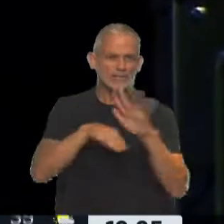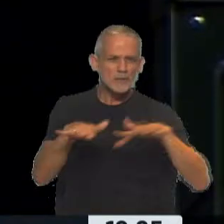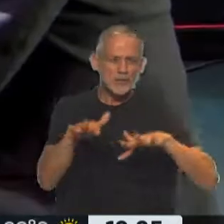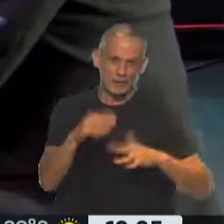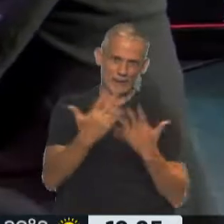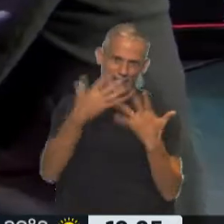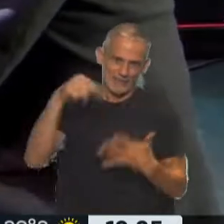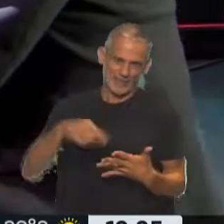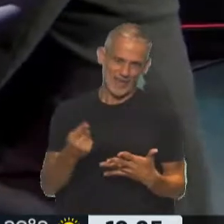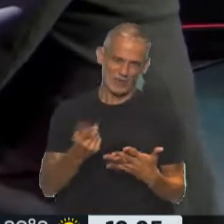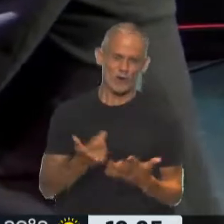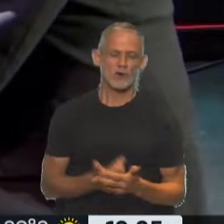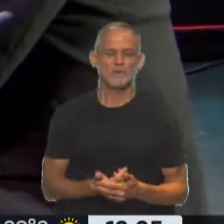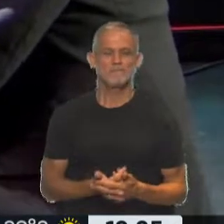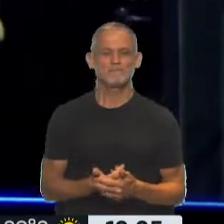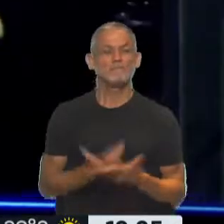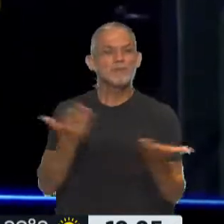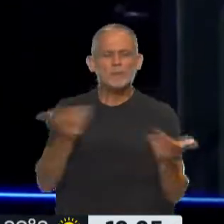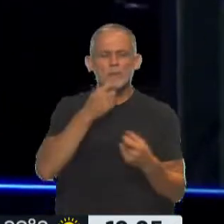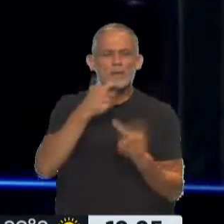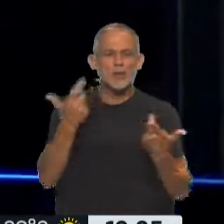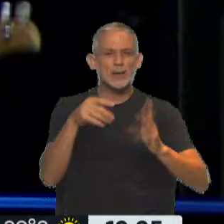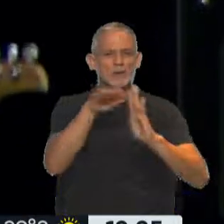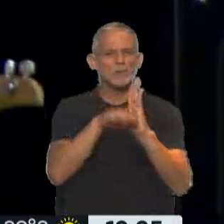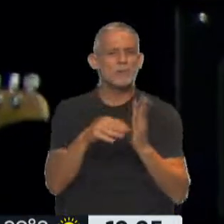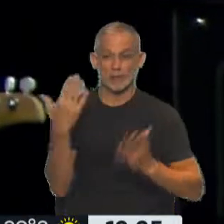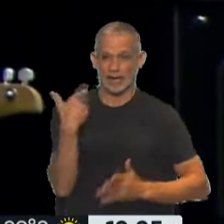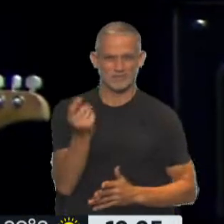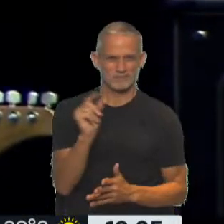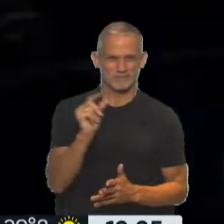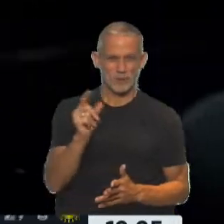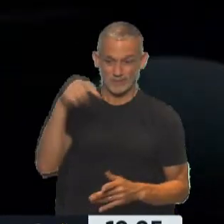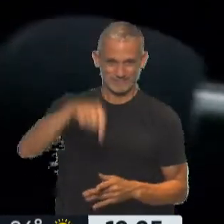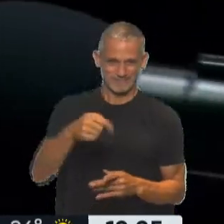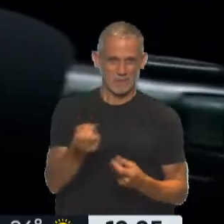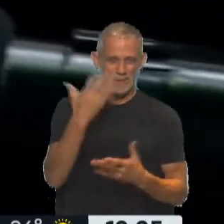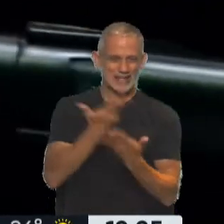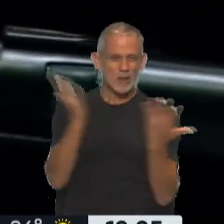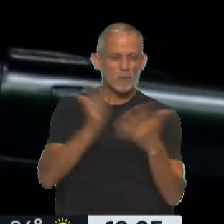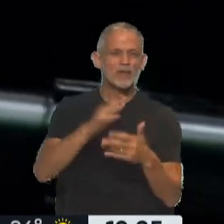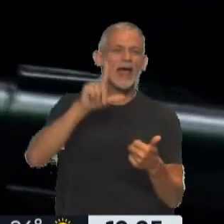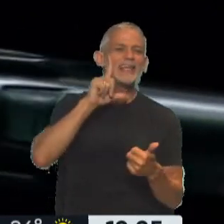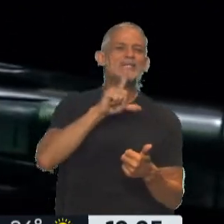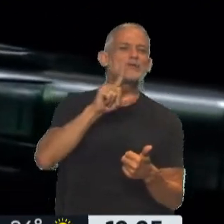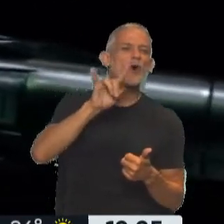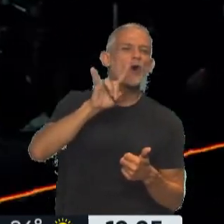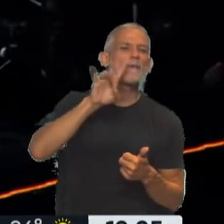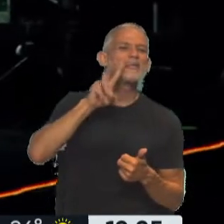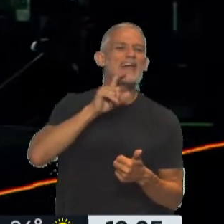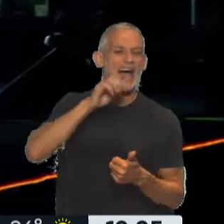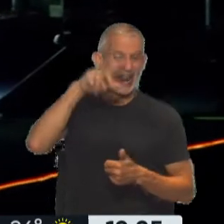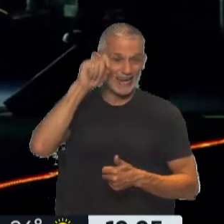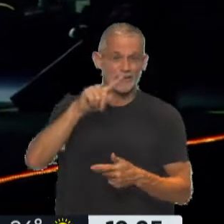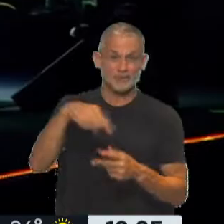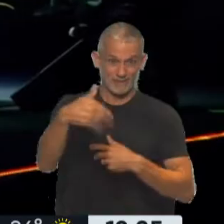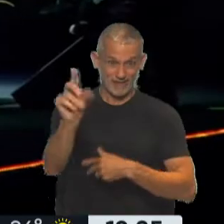Nacional del Músico y de la Música. Y, por ejemplo, hace un ratito estaban acá en Mañanas Públicas Lito Vitale y Willy Quiroga, pero después se vendrán un